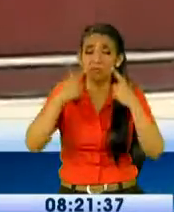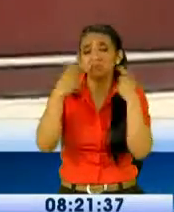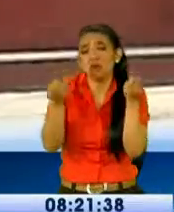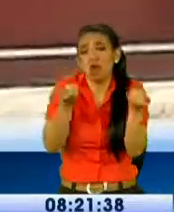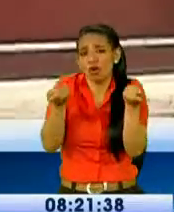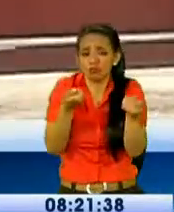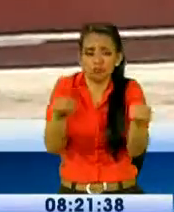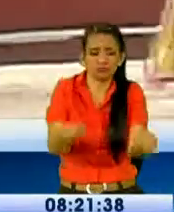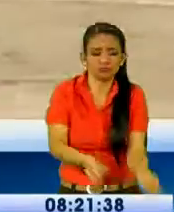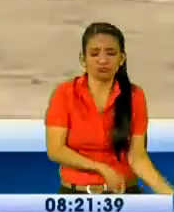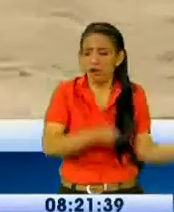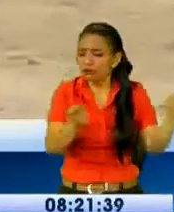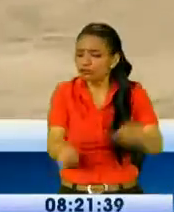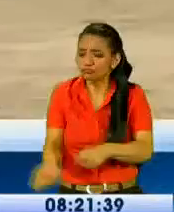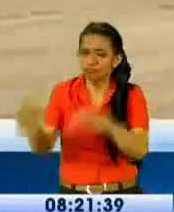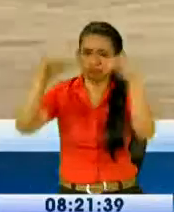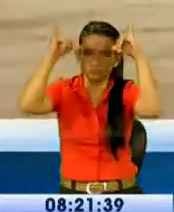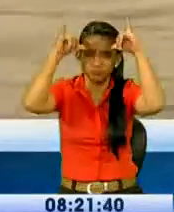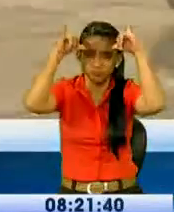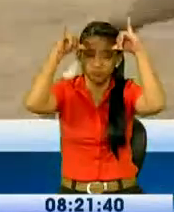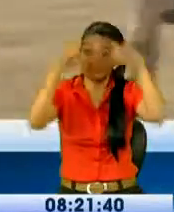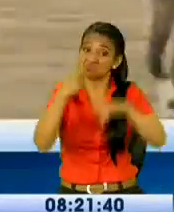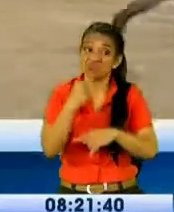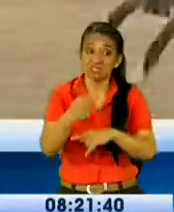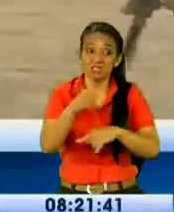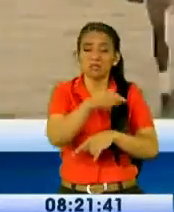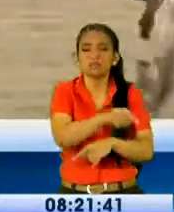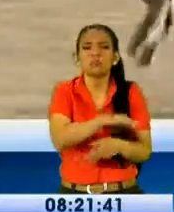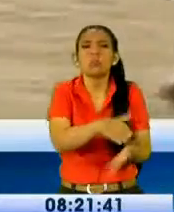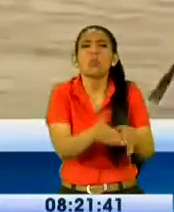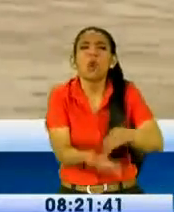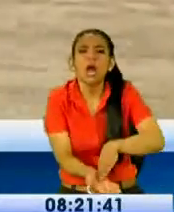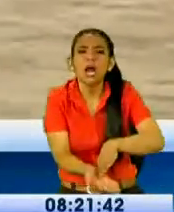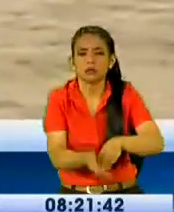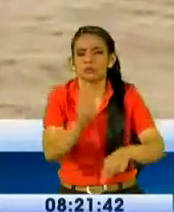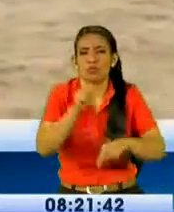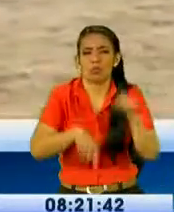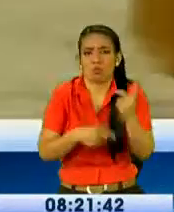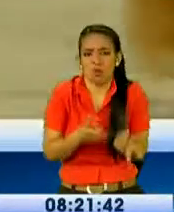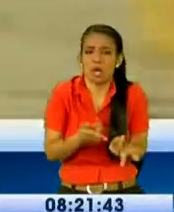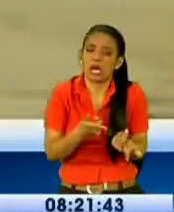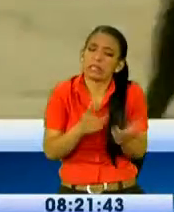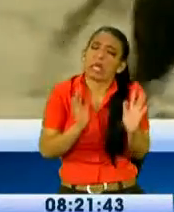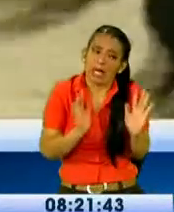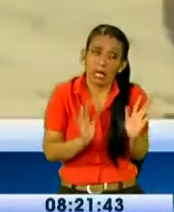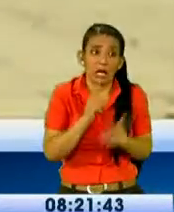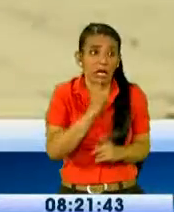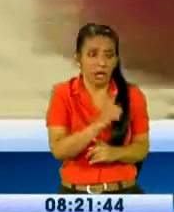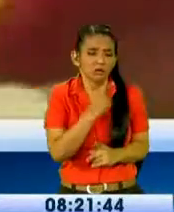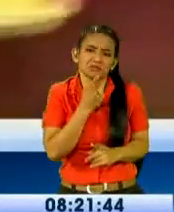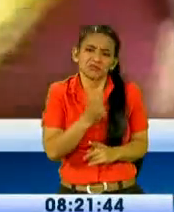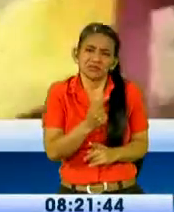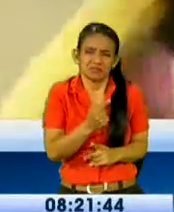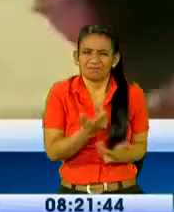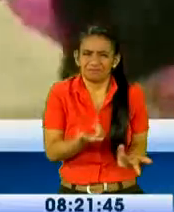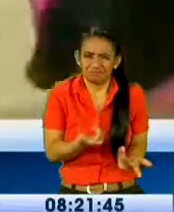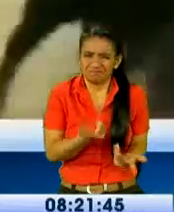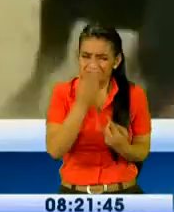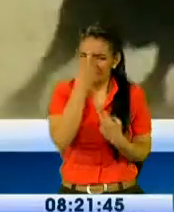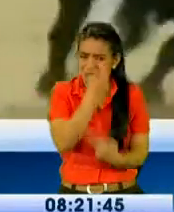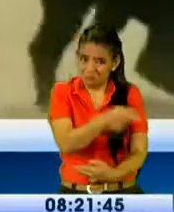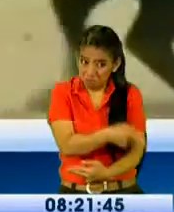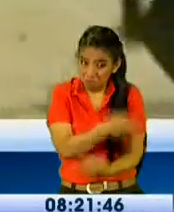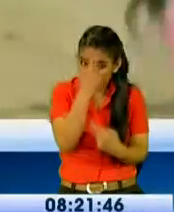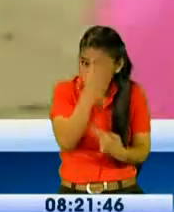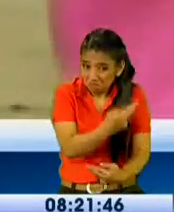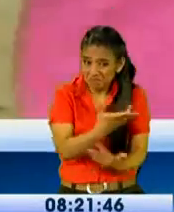esta modificación se eliminaba el tercio en el que moría el animal en la plaza. Desde ese instante, ellos consideran que se ha irrespetado la voluntad